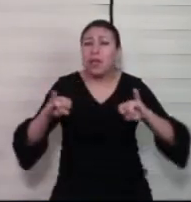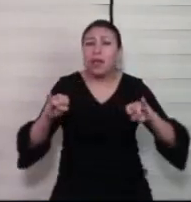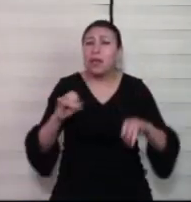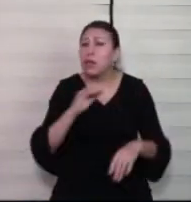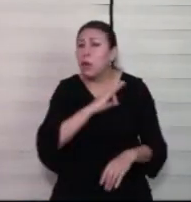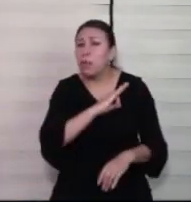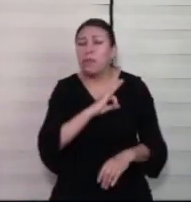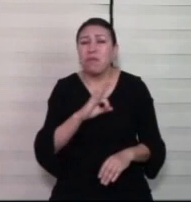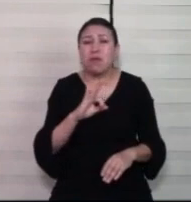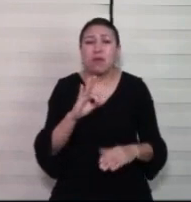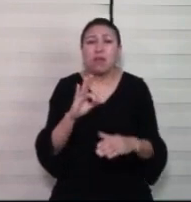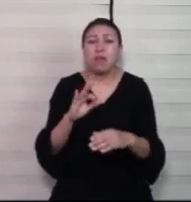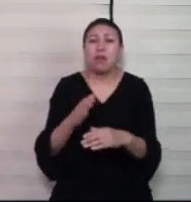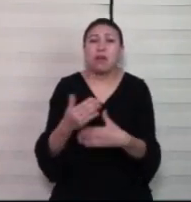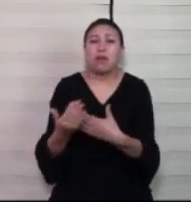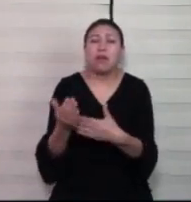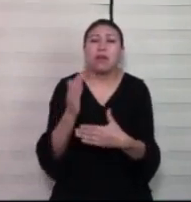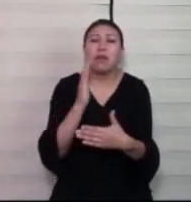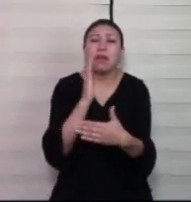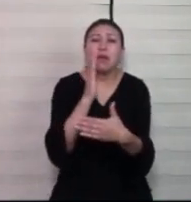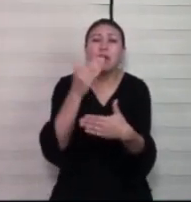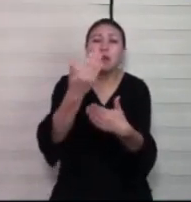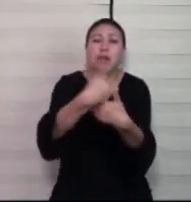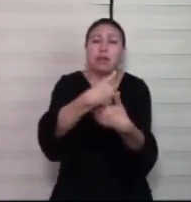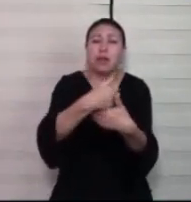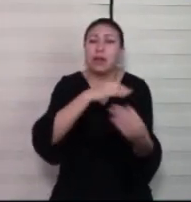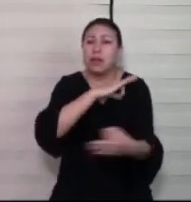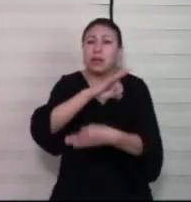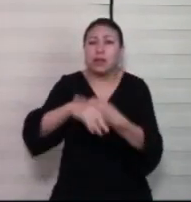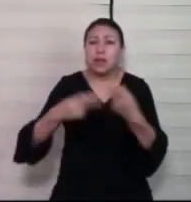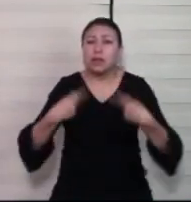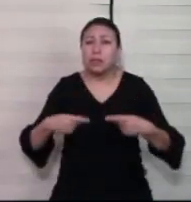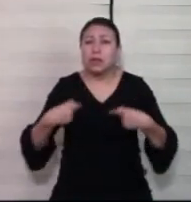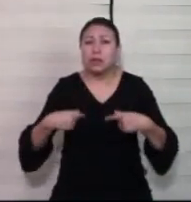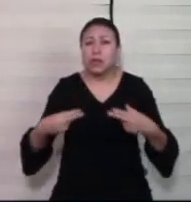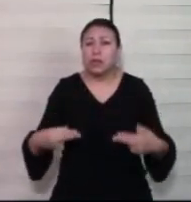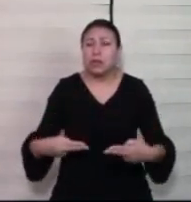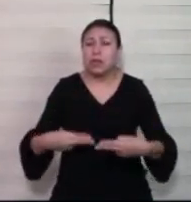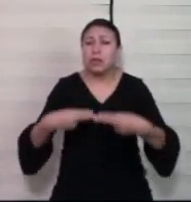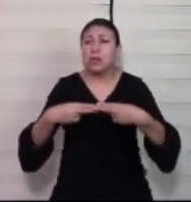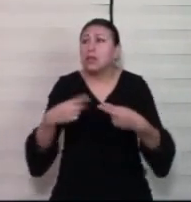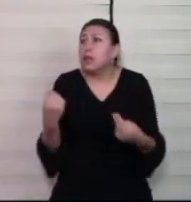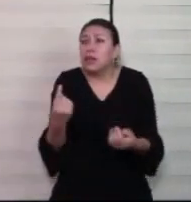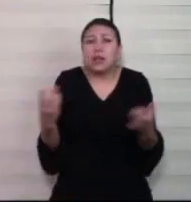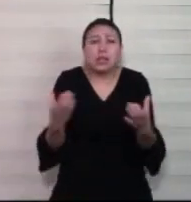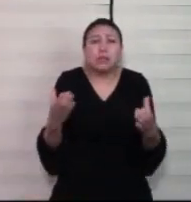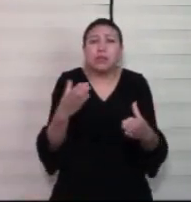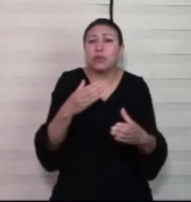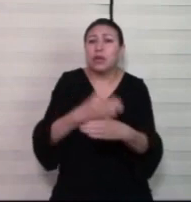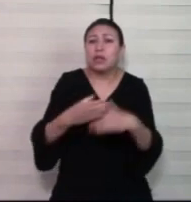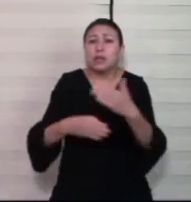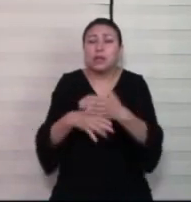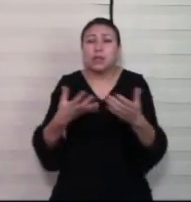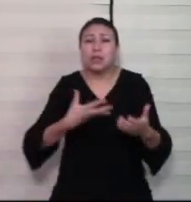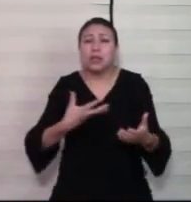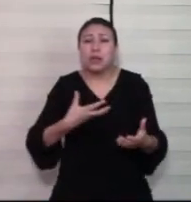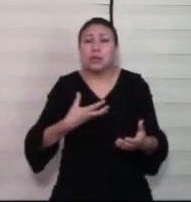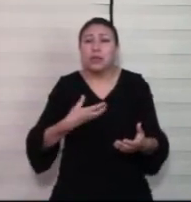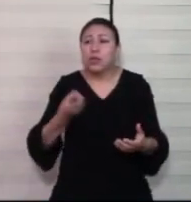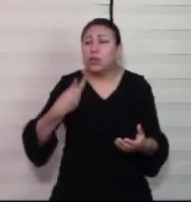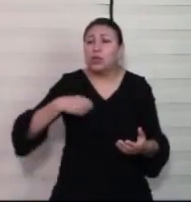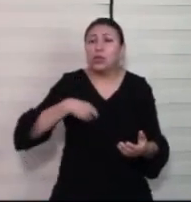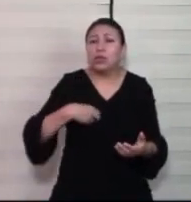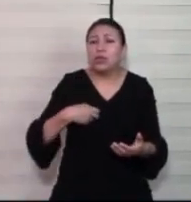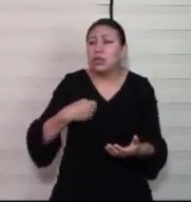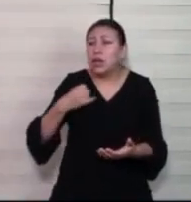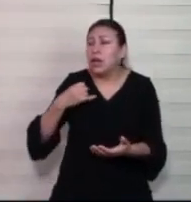unas cuadras alrededor. Y todos estos comerciantes decían, ¿qué vamos a hacer con todo esto? Ya invertimos,